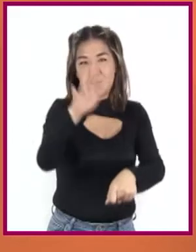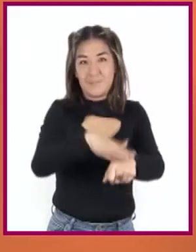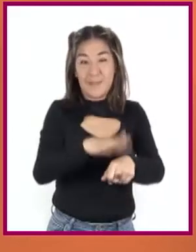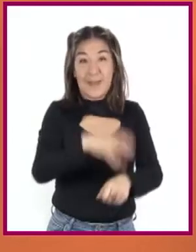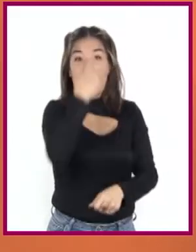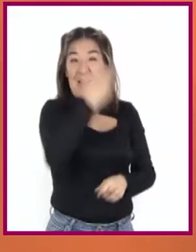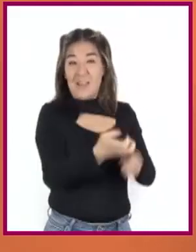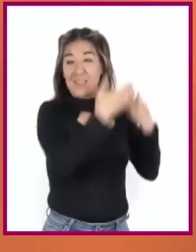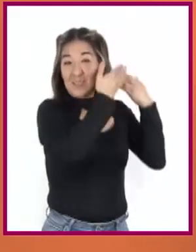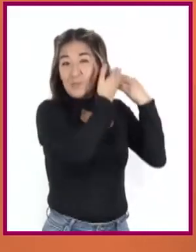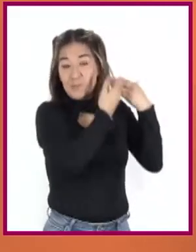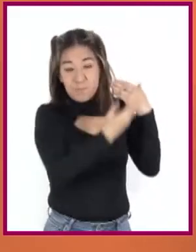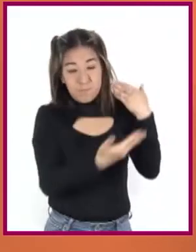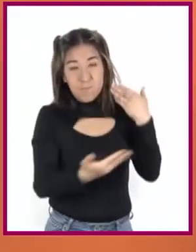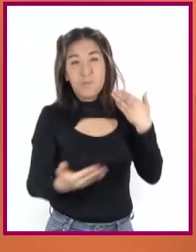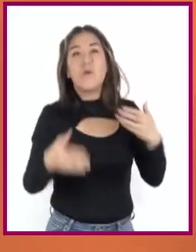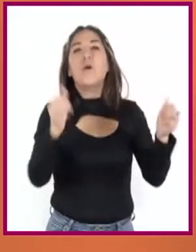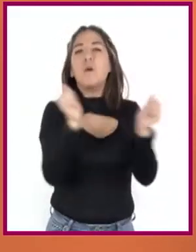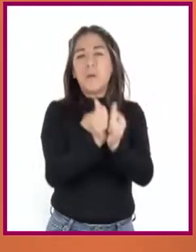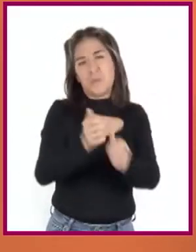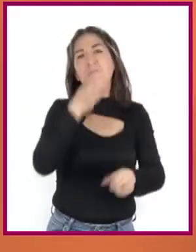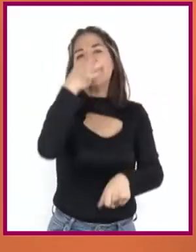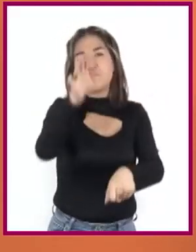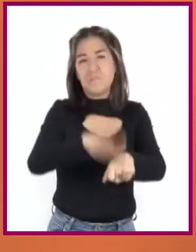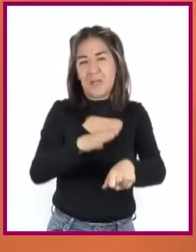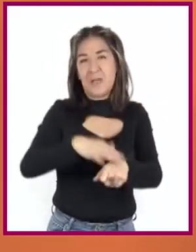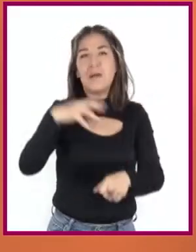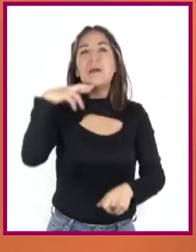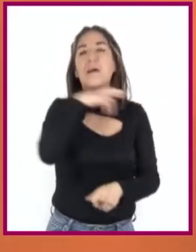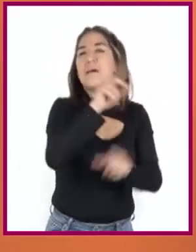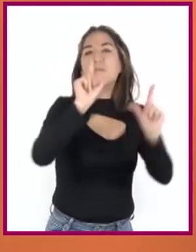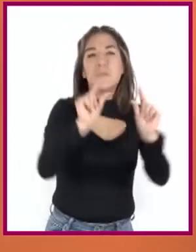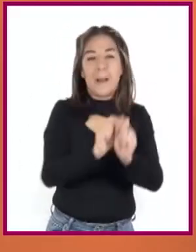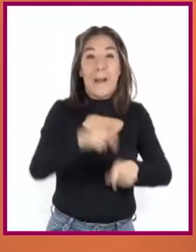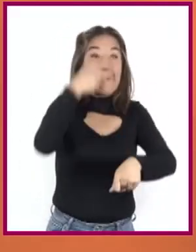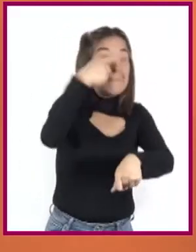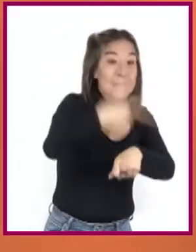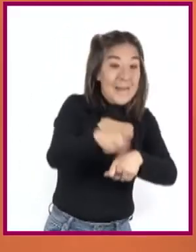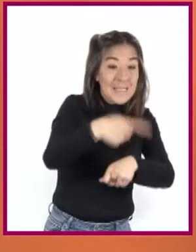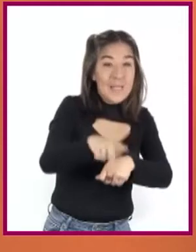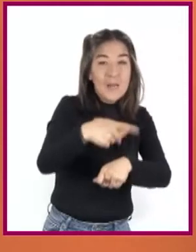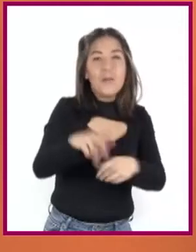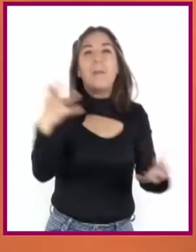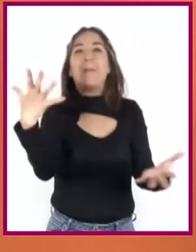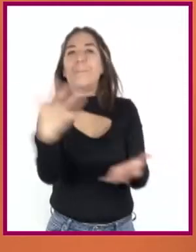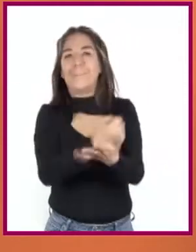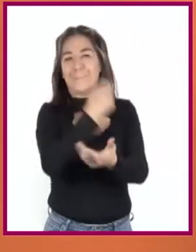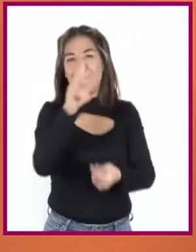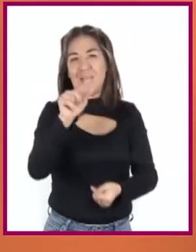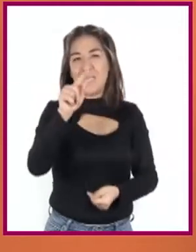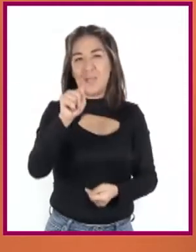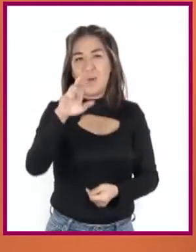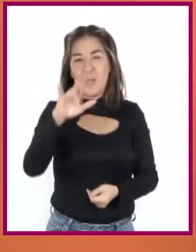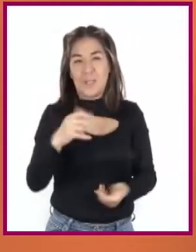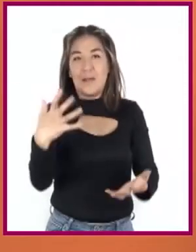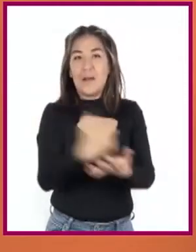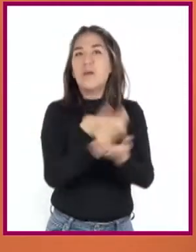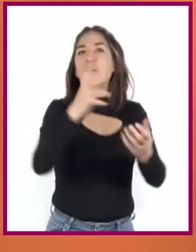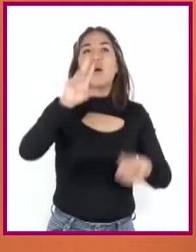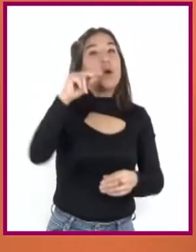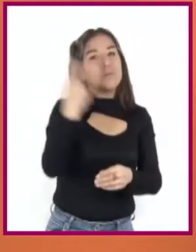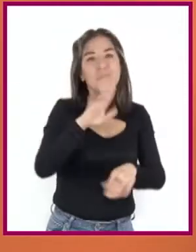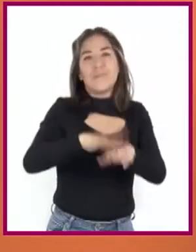ese entonces se transmitían mensajes sencillos como peligro o victoria, sin la posibilidad de dar detalles o